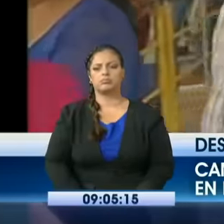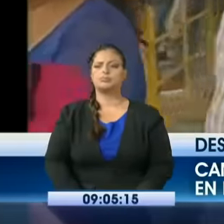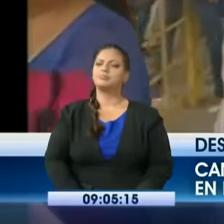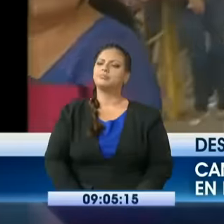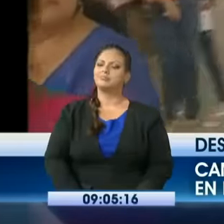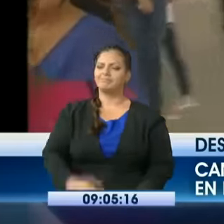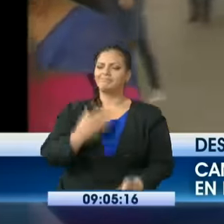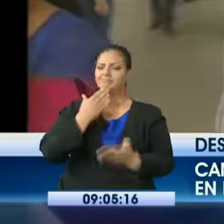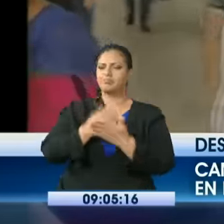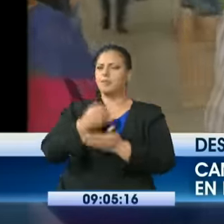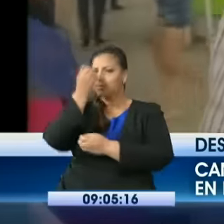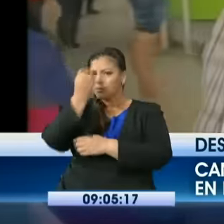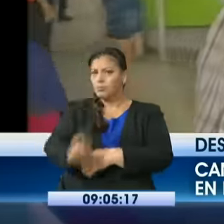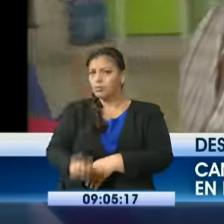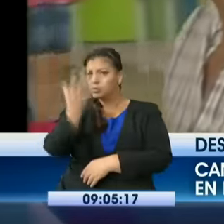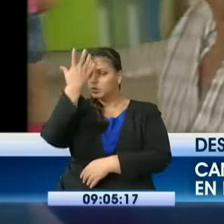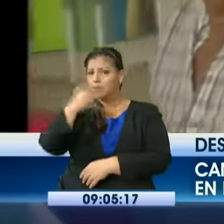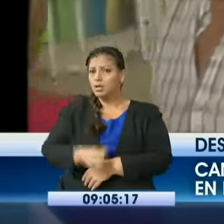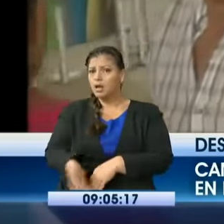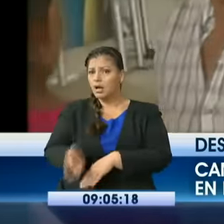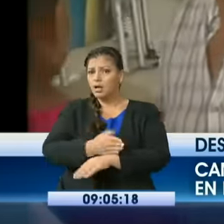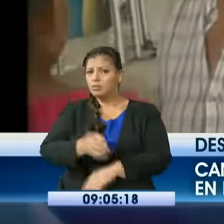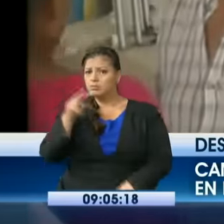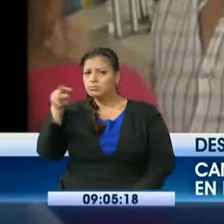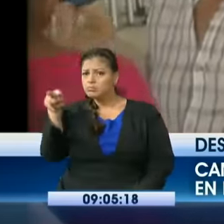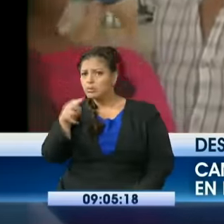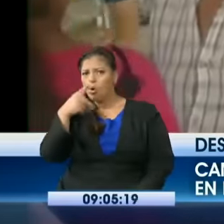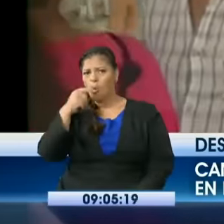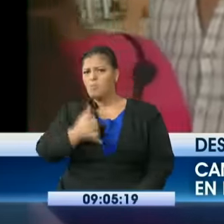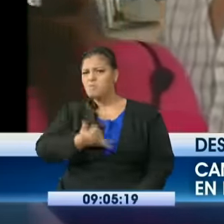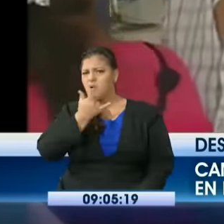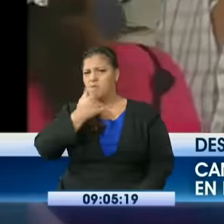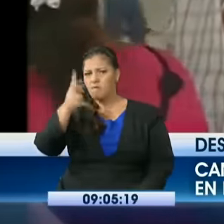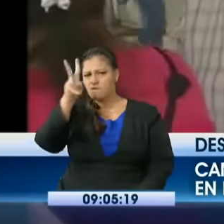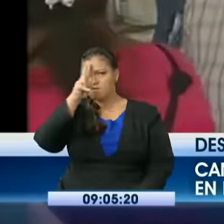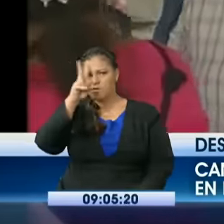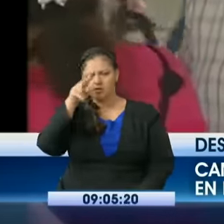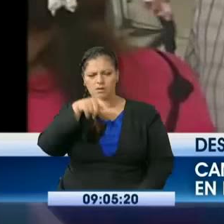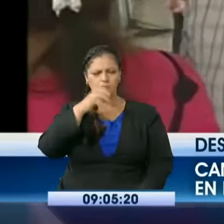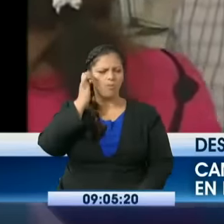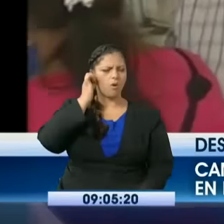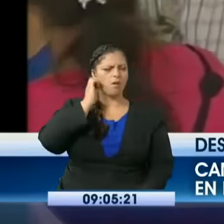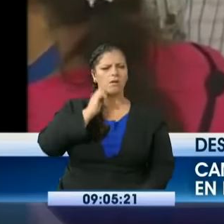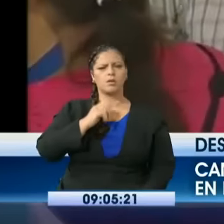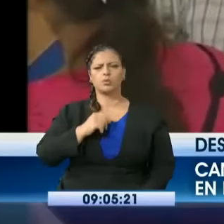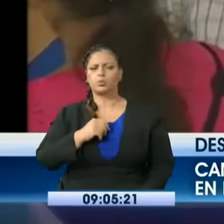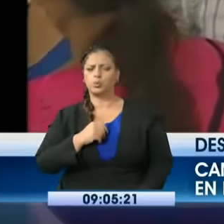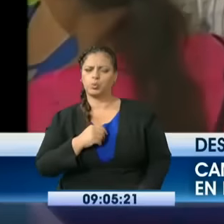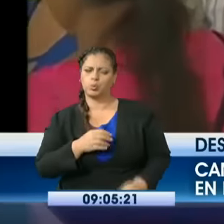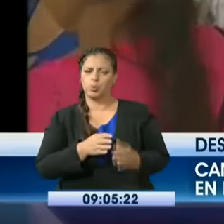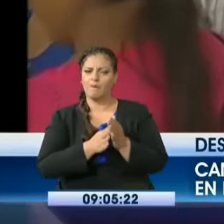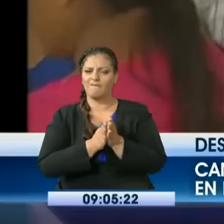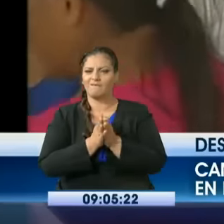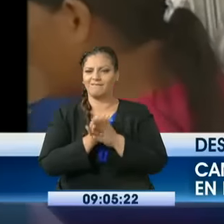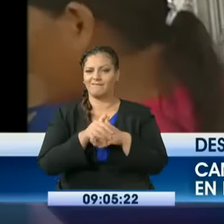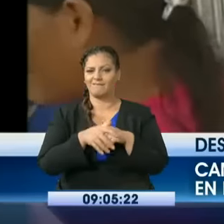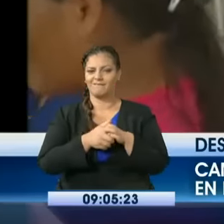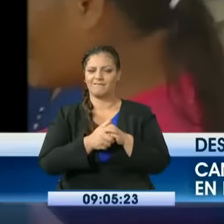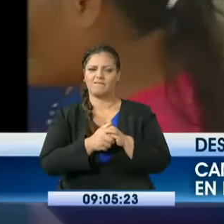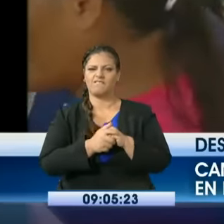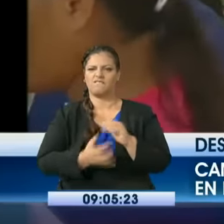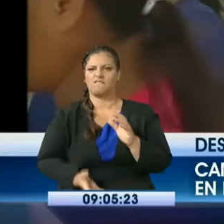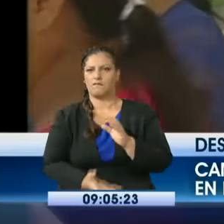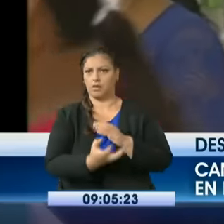a algún hombre queriendo abusar de una damita, aprovechándose de la aglomeración, amontonación de las personas? No